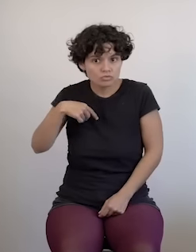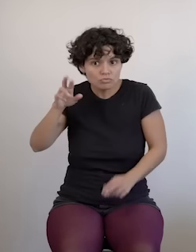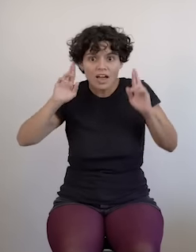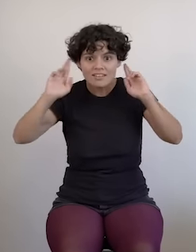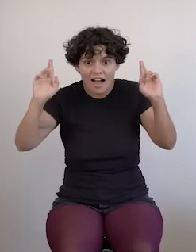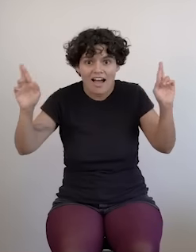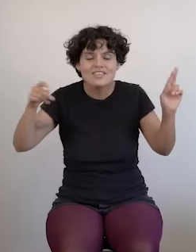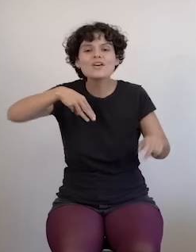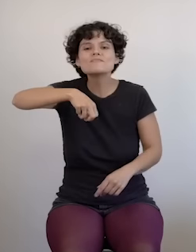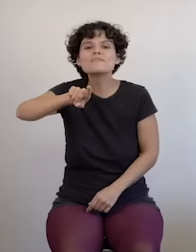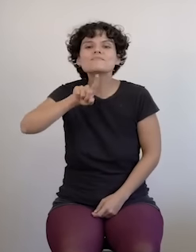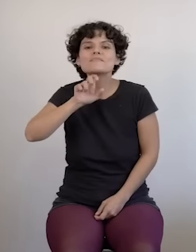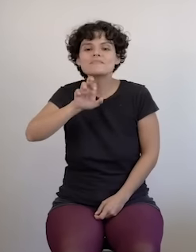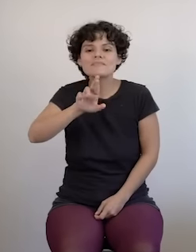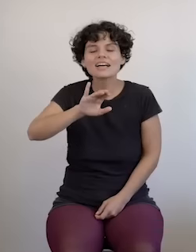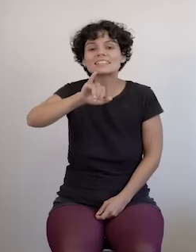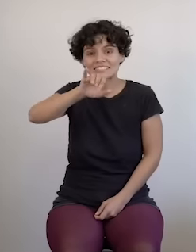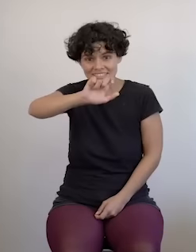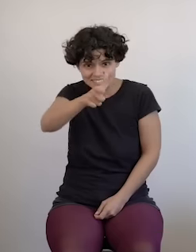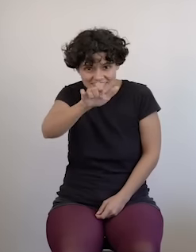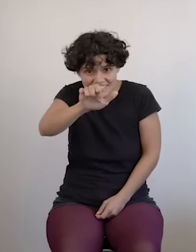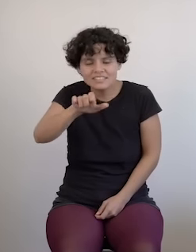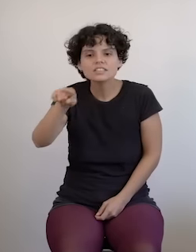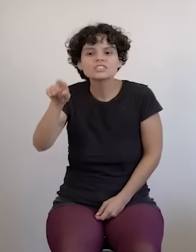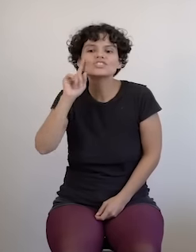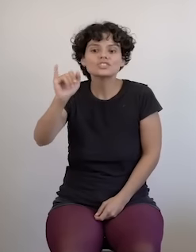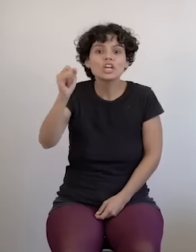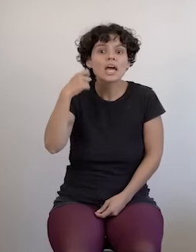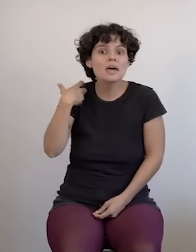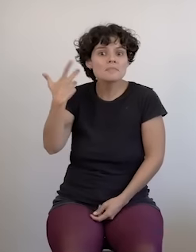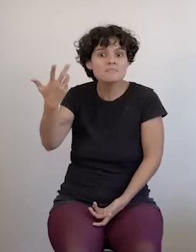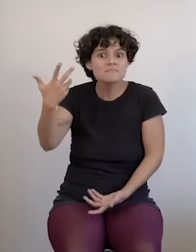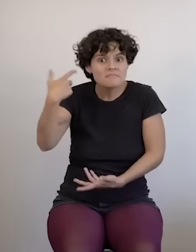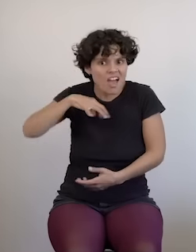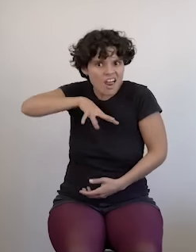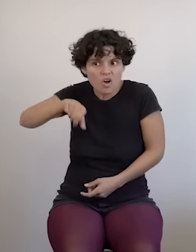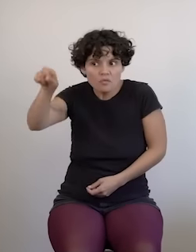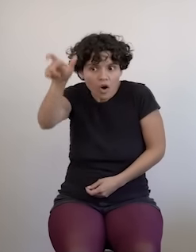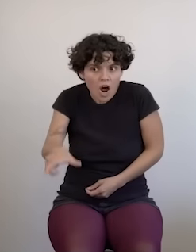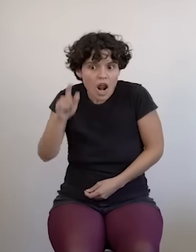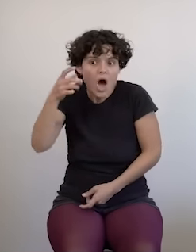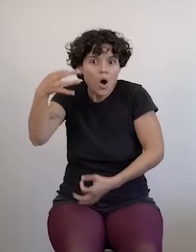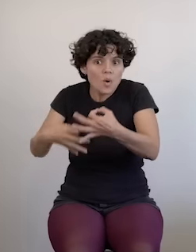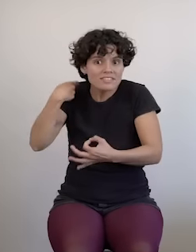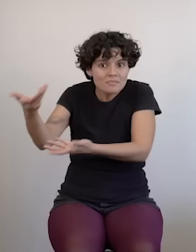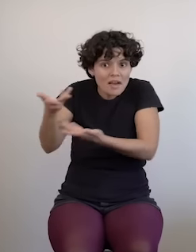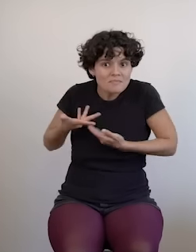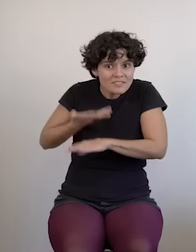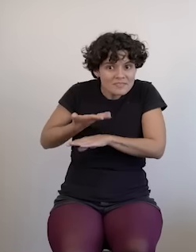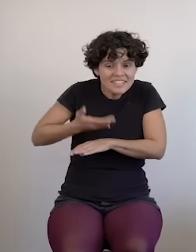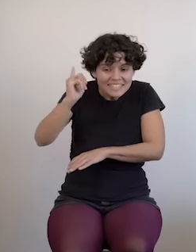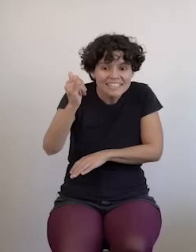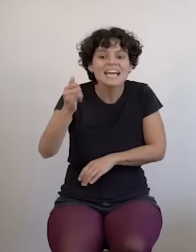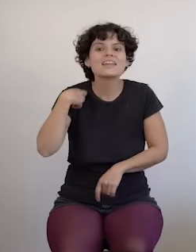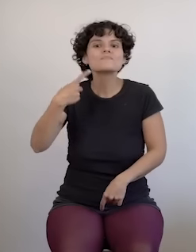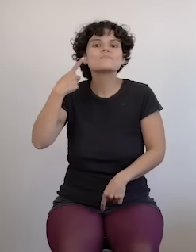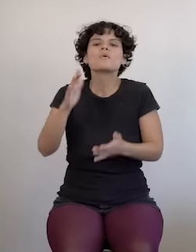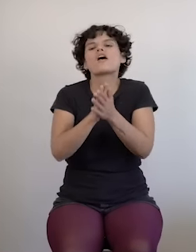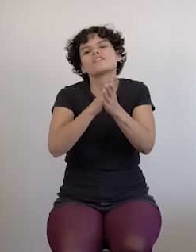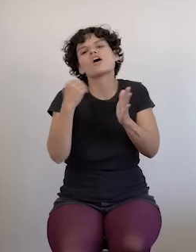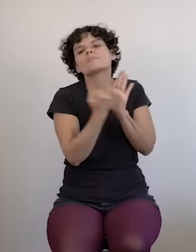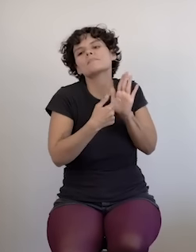la jueza era Master G. ¡No! ¡Dile! ¡Dile a Master G, viste! ¡Todo tiene un sentido! ¡Auspícenme a mí también! ¡Qué